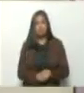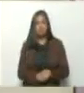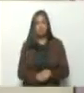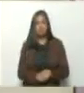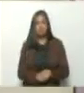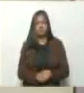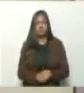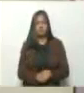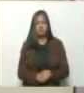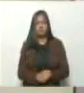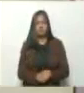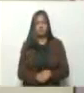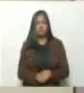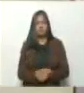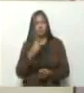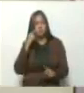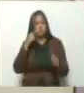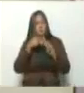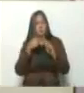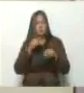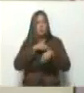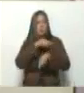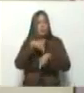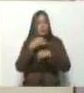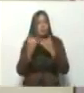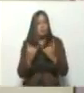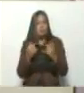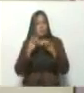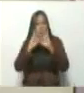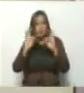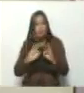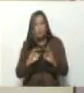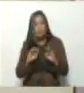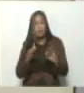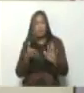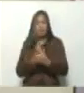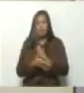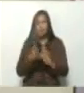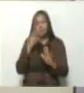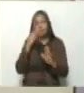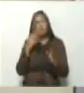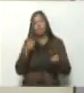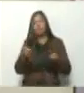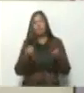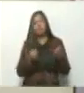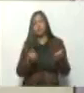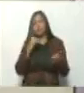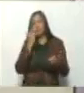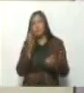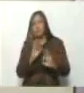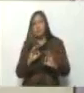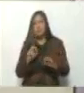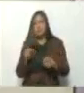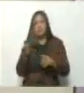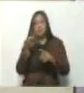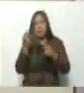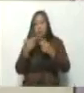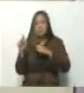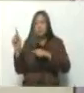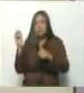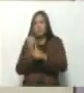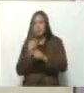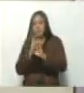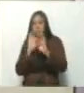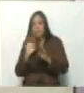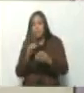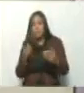solamente hacen el cumplimiento del horario, sino que si la unidad se dañó, ellos buscan una alternativa.